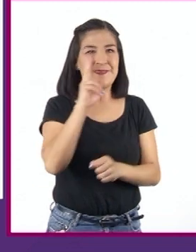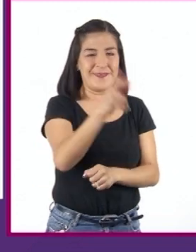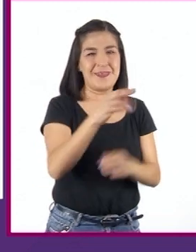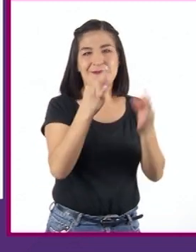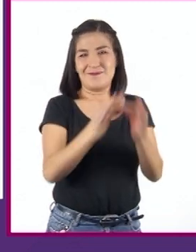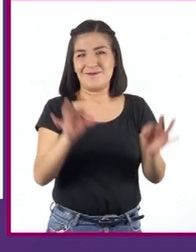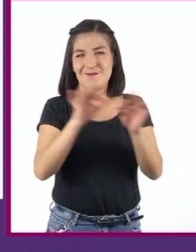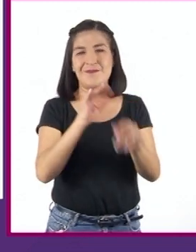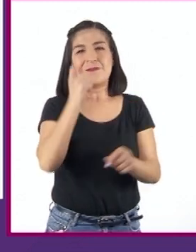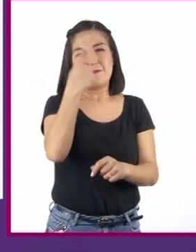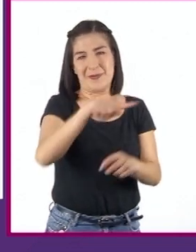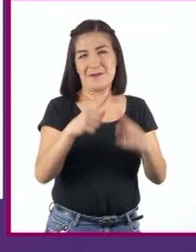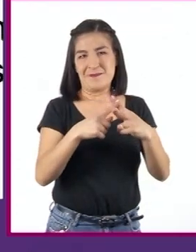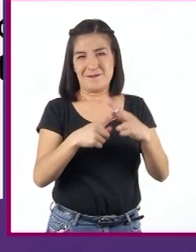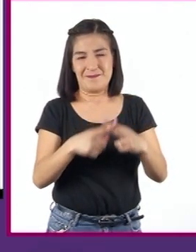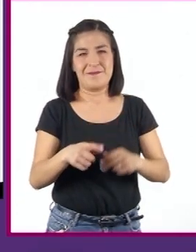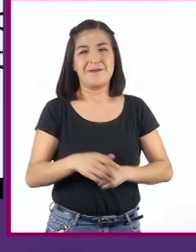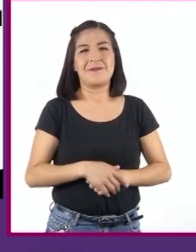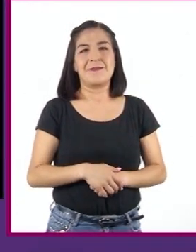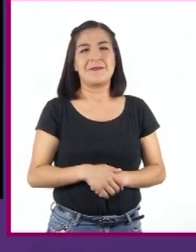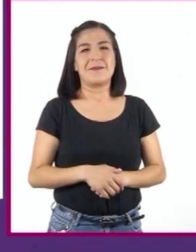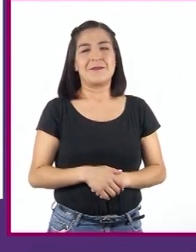situaciones.